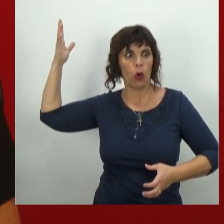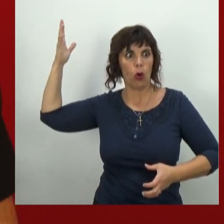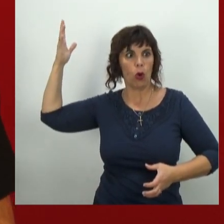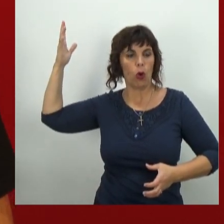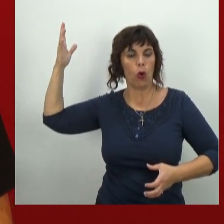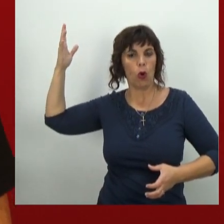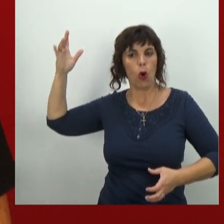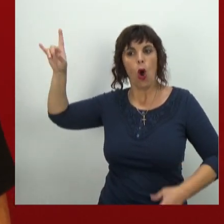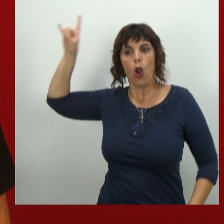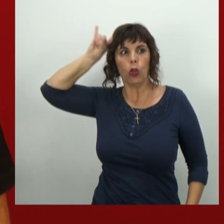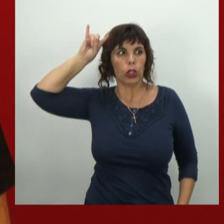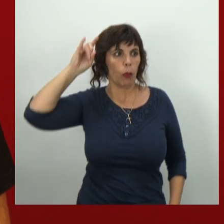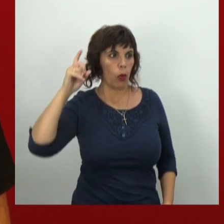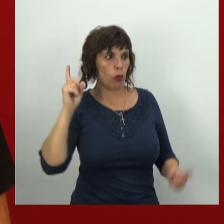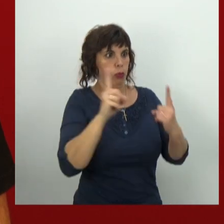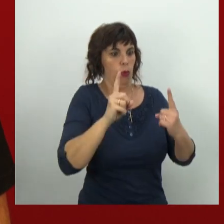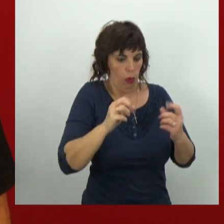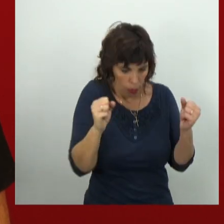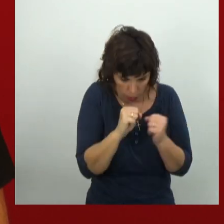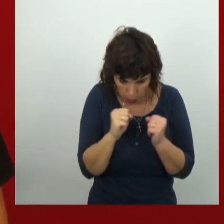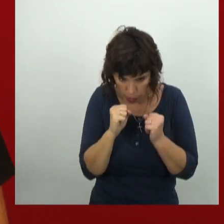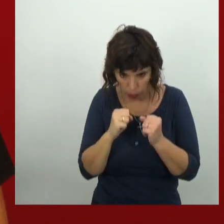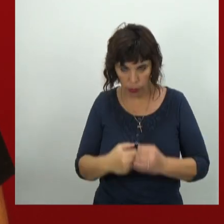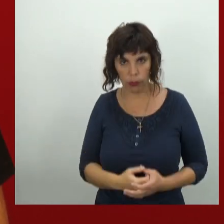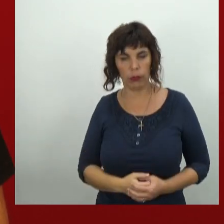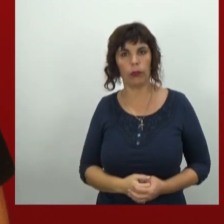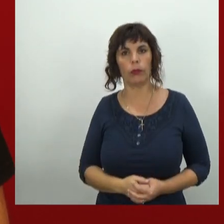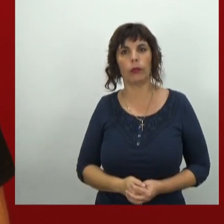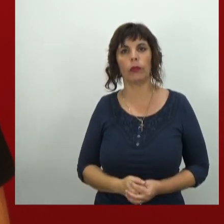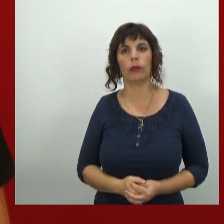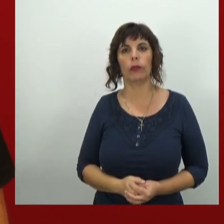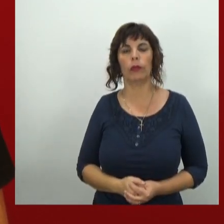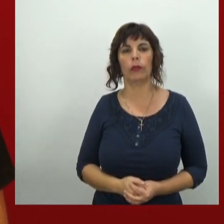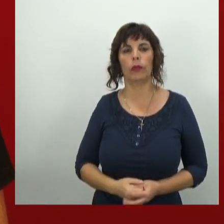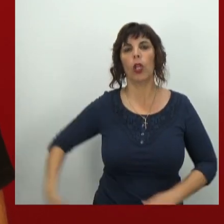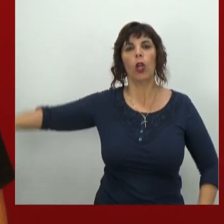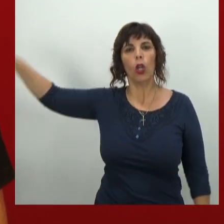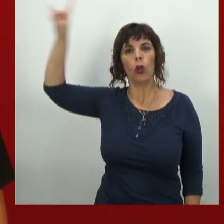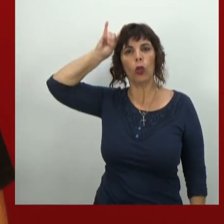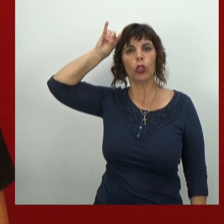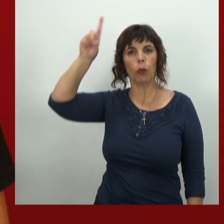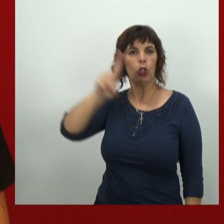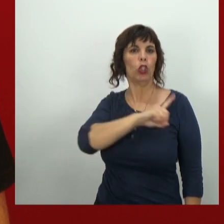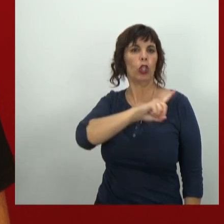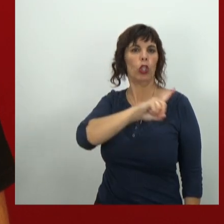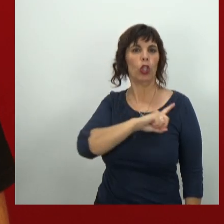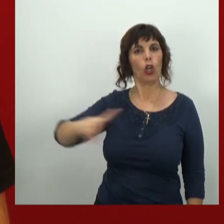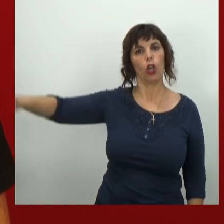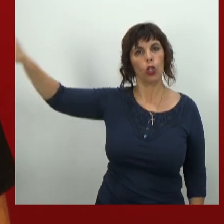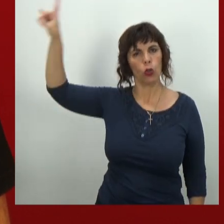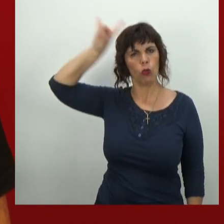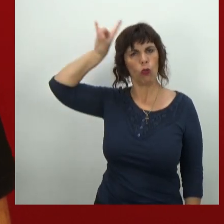¿Por qué los demonios, Satanás y todo el mundo